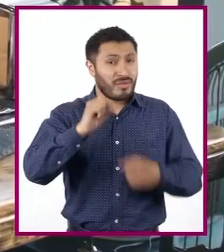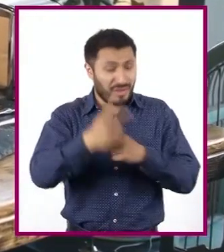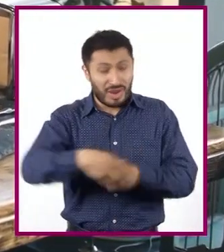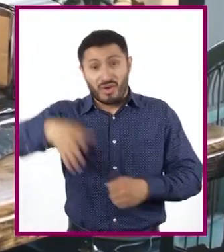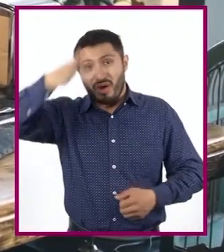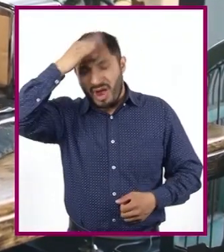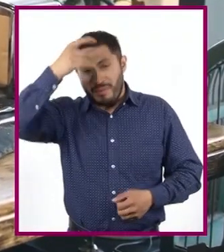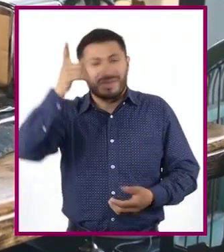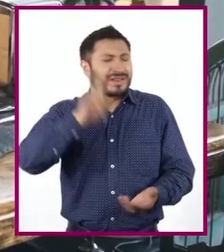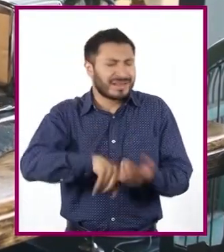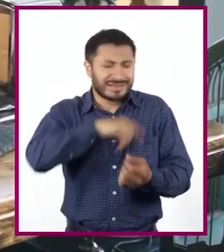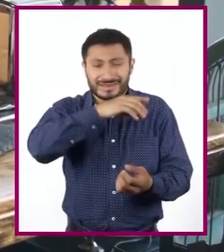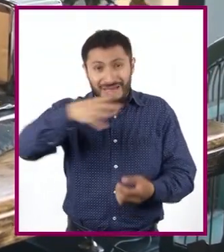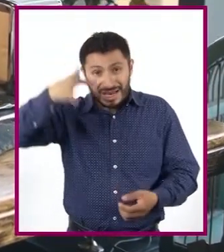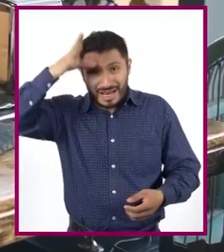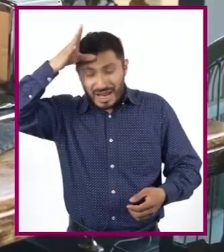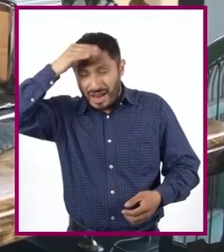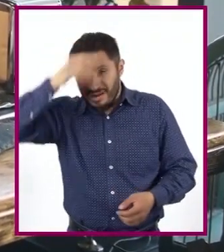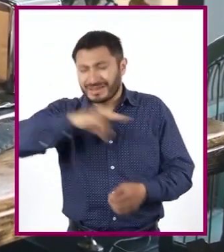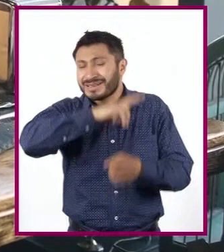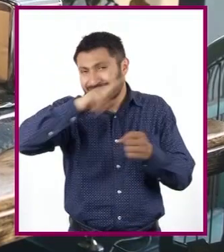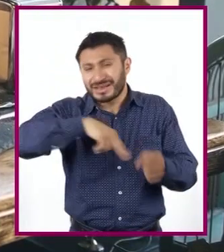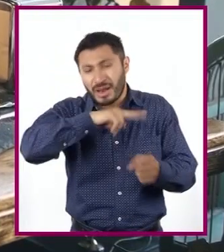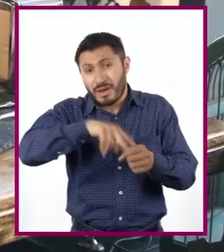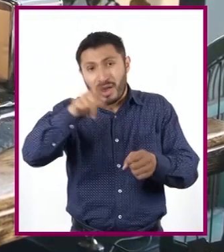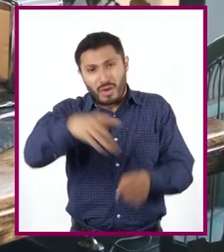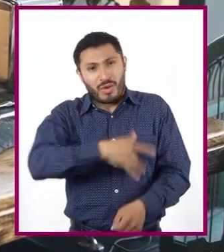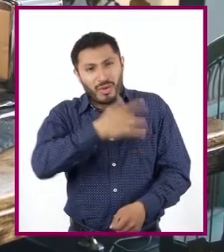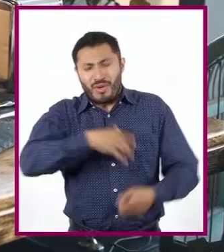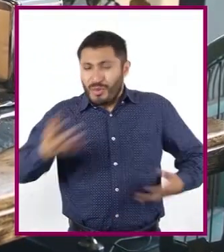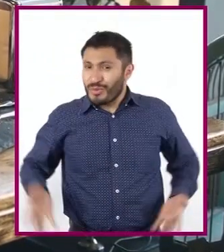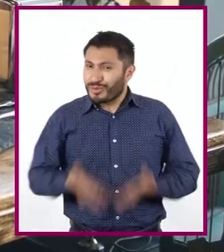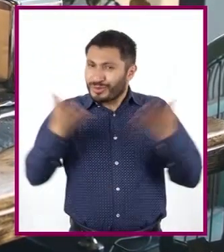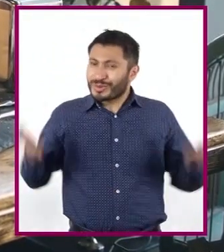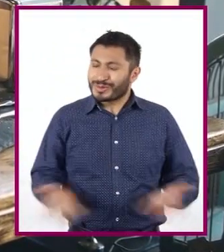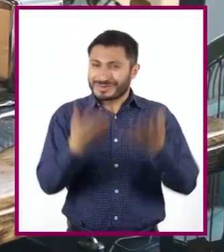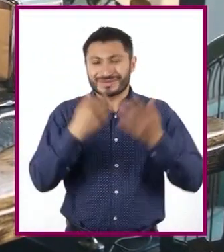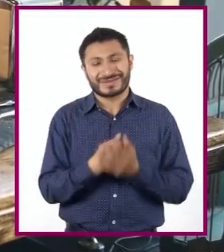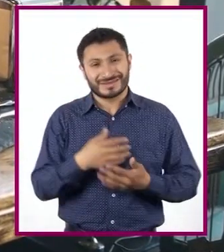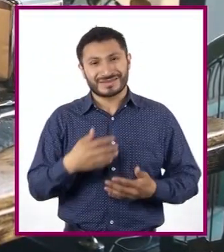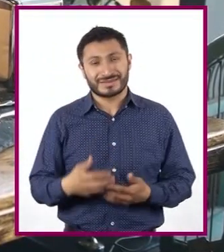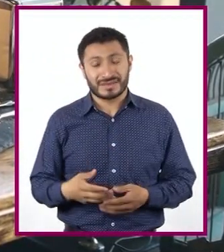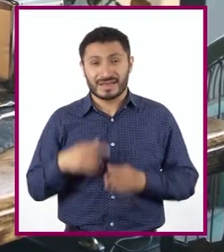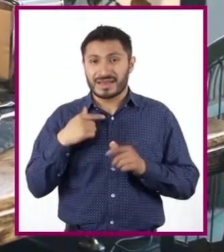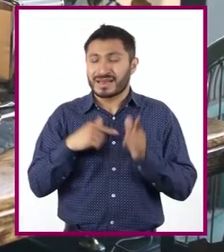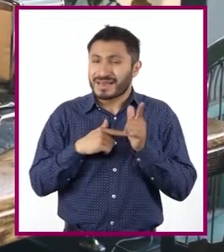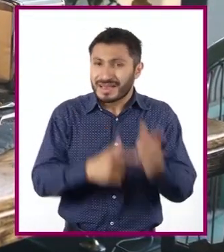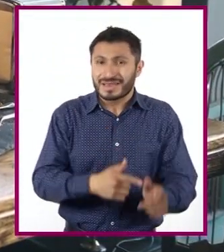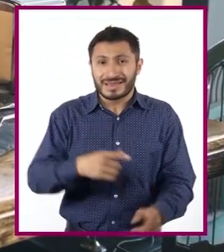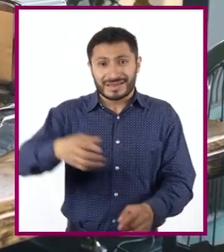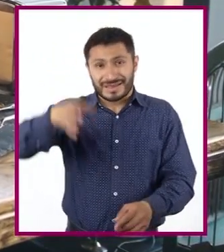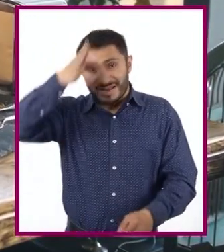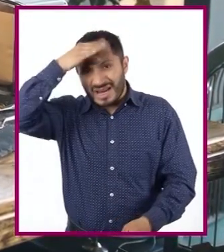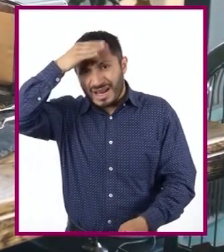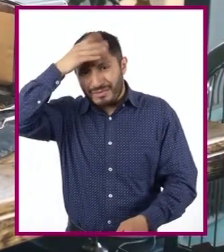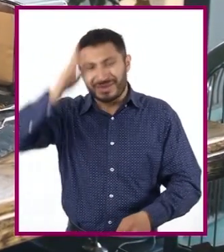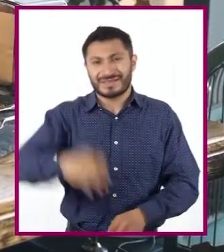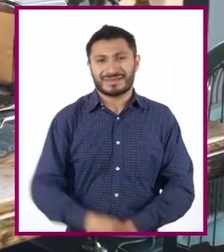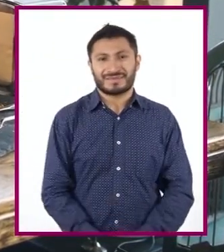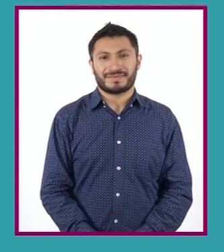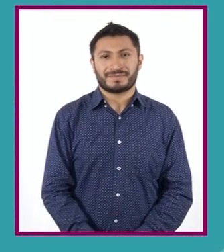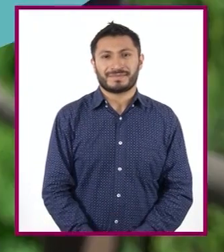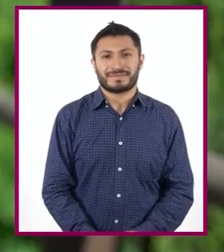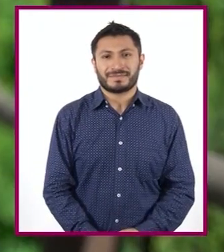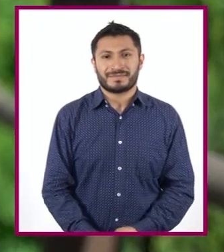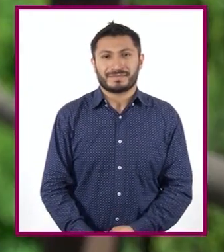me pasa que siento como si yo estuviera ahí, viviendo la historia, el drama. El recuerdo de la lectura parece